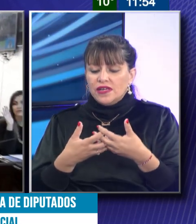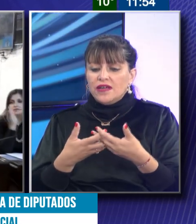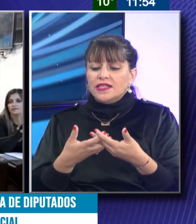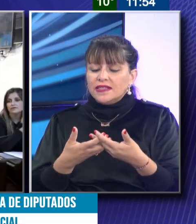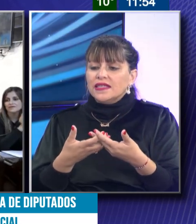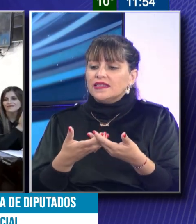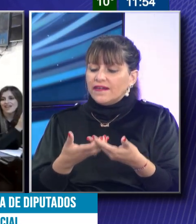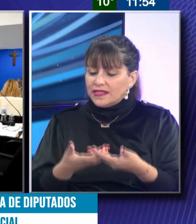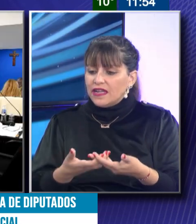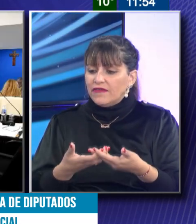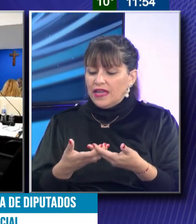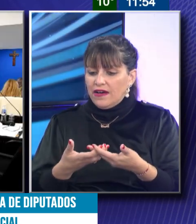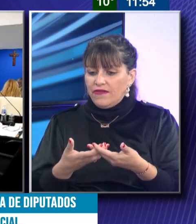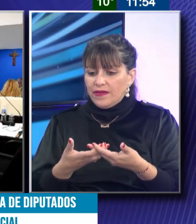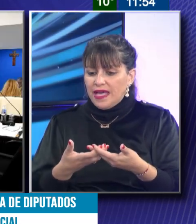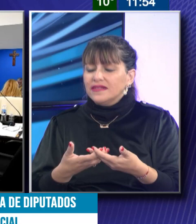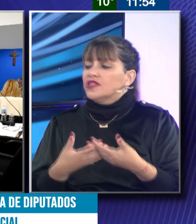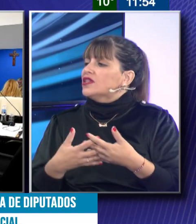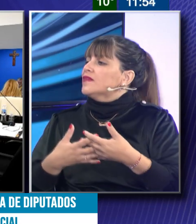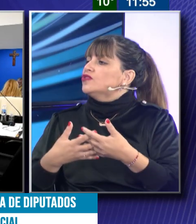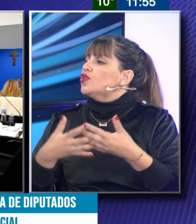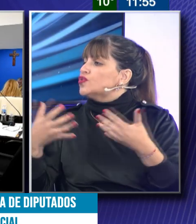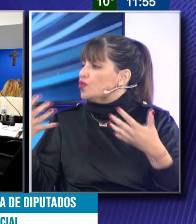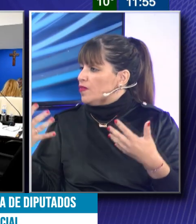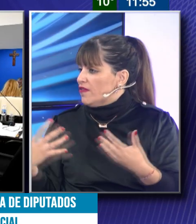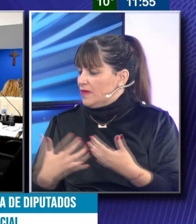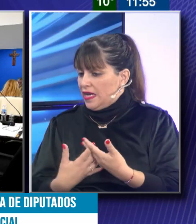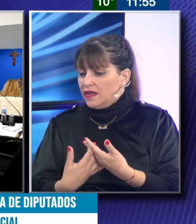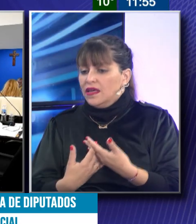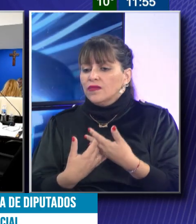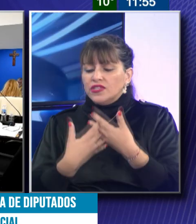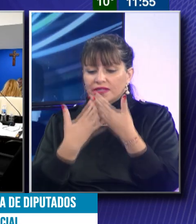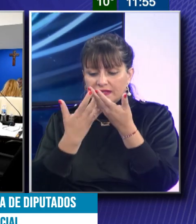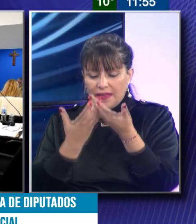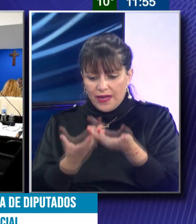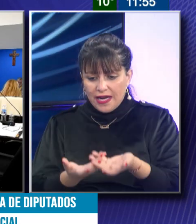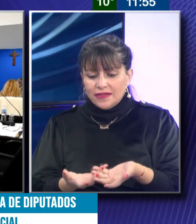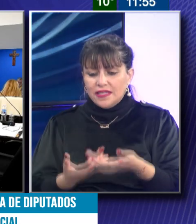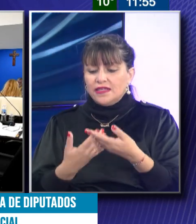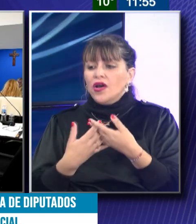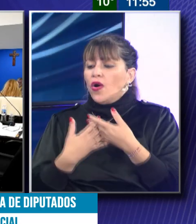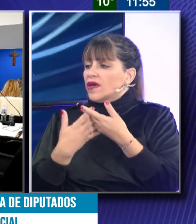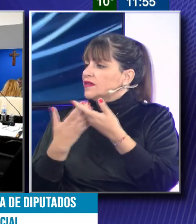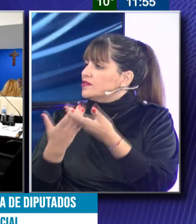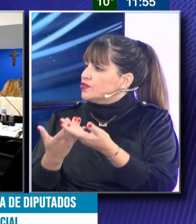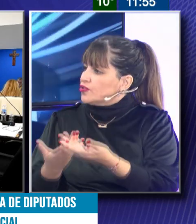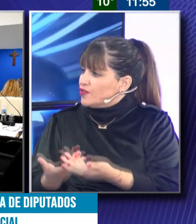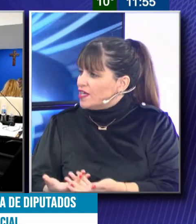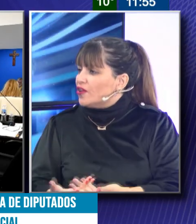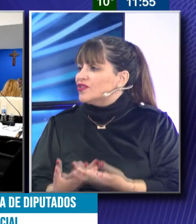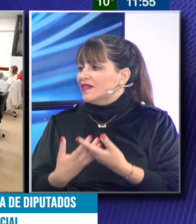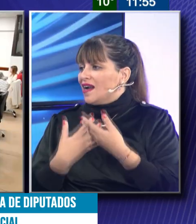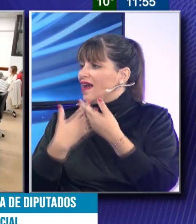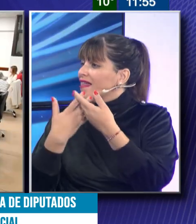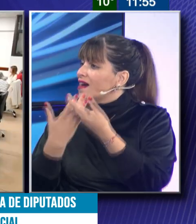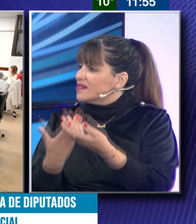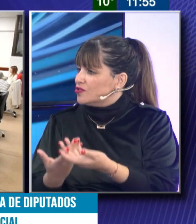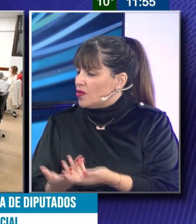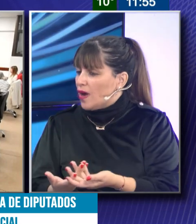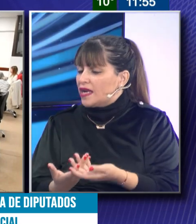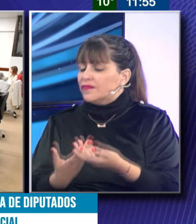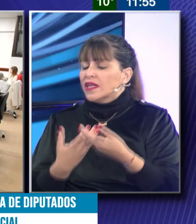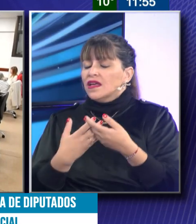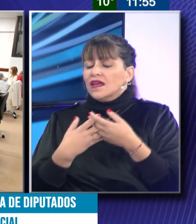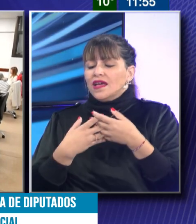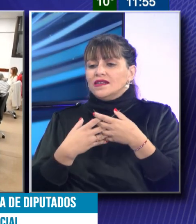niño o niña o el adolescente que atraviesa la enfermedad, sino también todo su grupo familiar. Muchas veces esas parejas tienen, obviamente, otros hijos, es trasladarse a